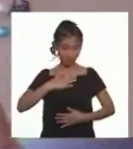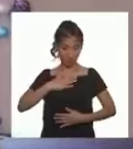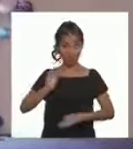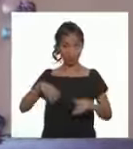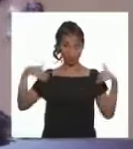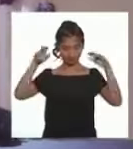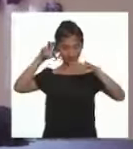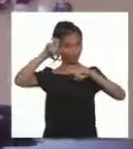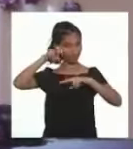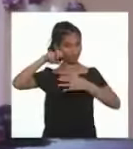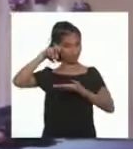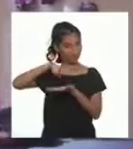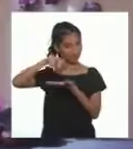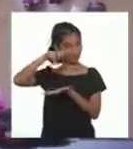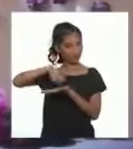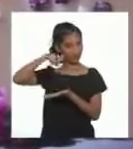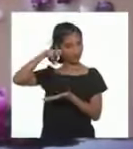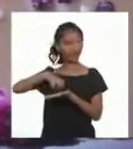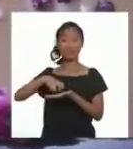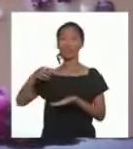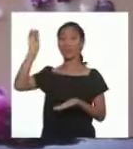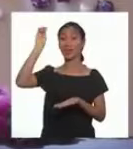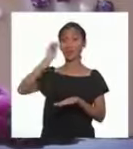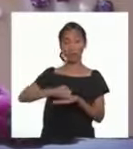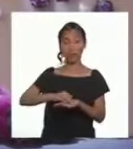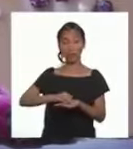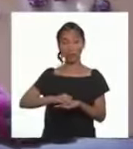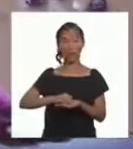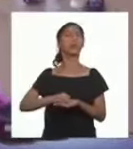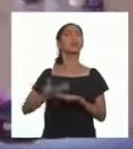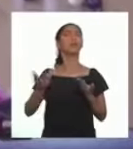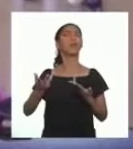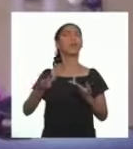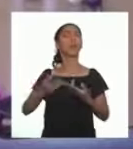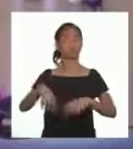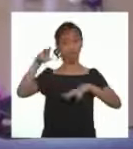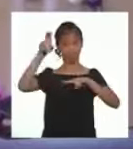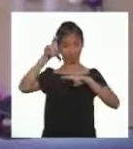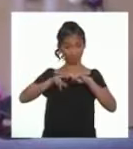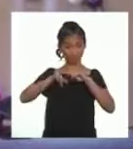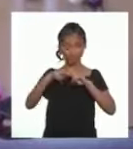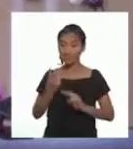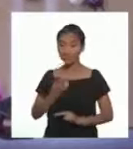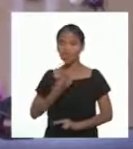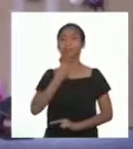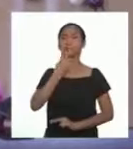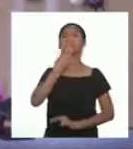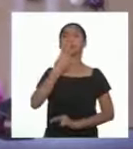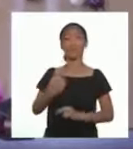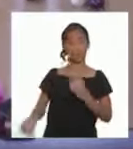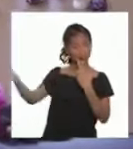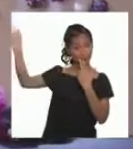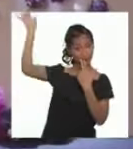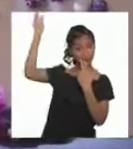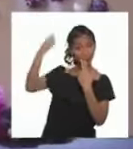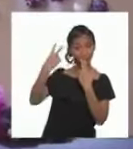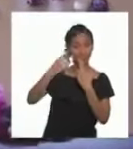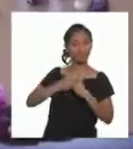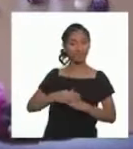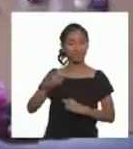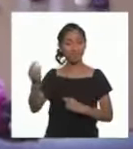vamos a sentar. Volvemos a tomar aire, pero al mismo tiempo levantamos un brazo. ¡Háganlo conmigo!